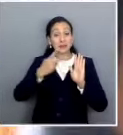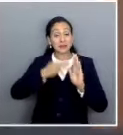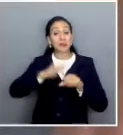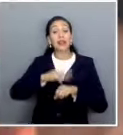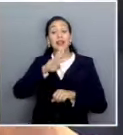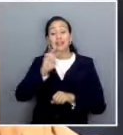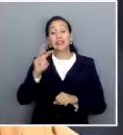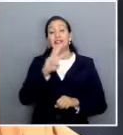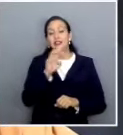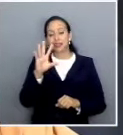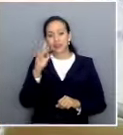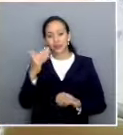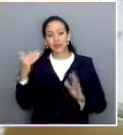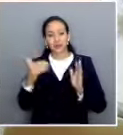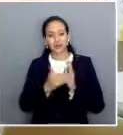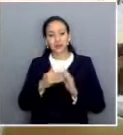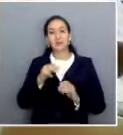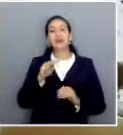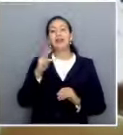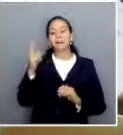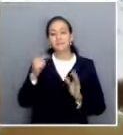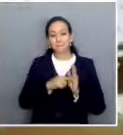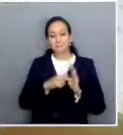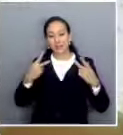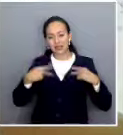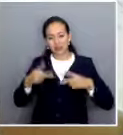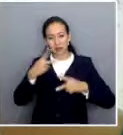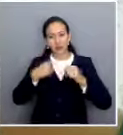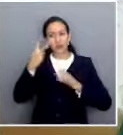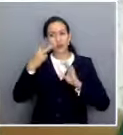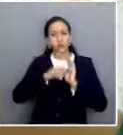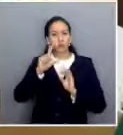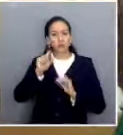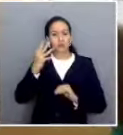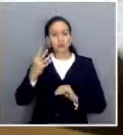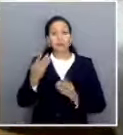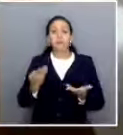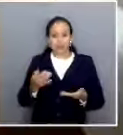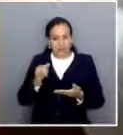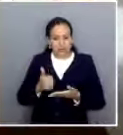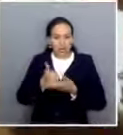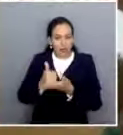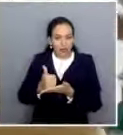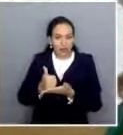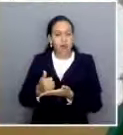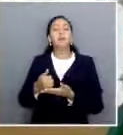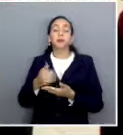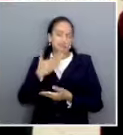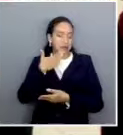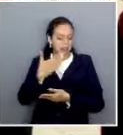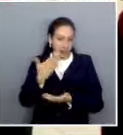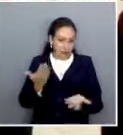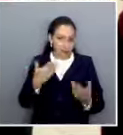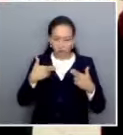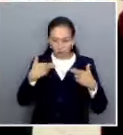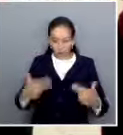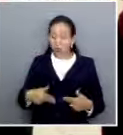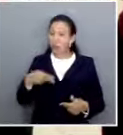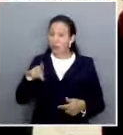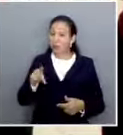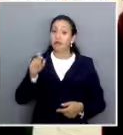359,697 en 2024, a quienes brindarles ayuda no solo es un acto de humanidad, sino una obligación moral y legal